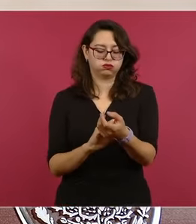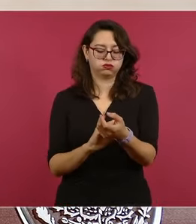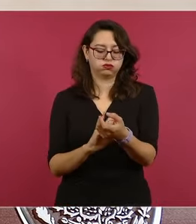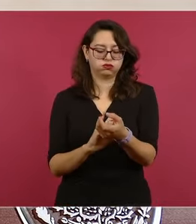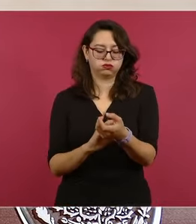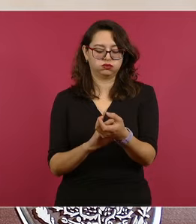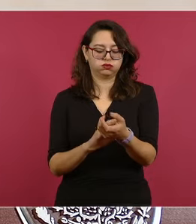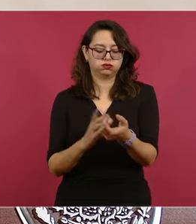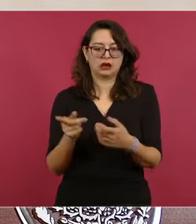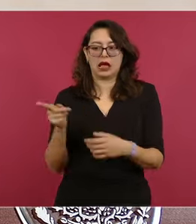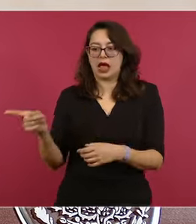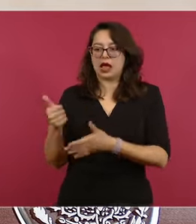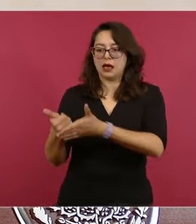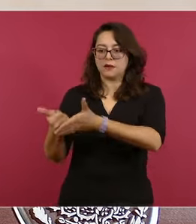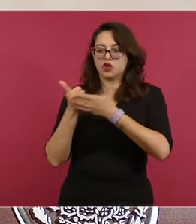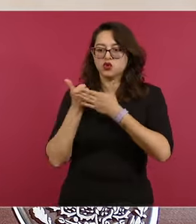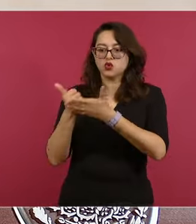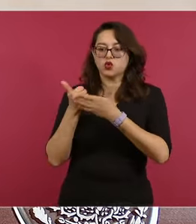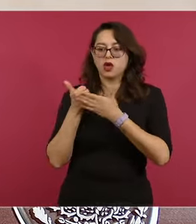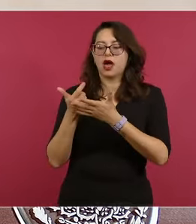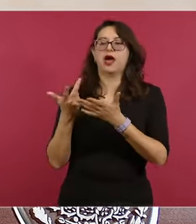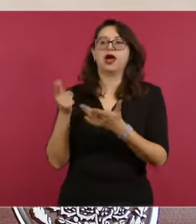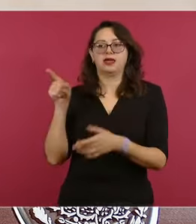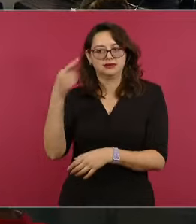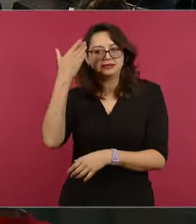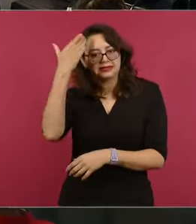la que me traduce, porque imagínense,